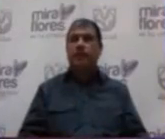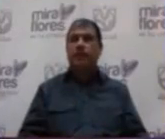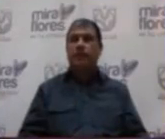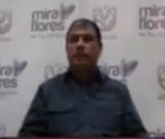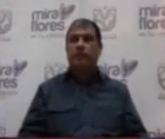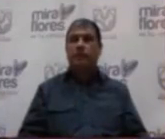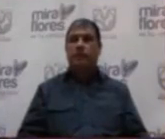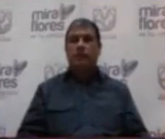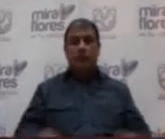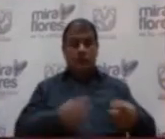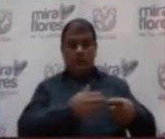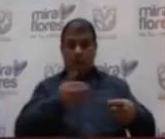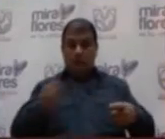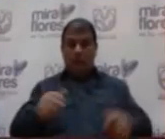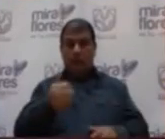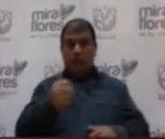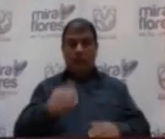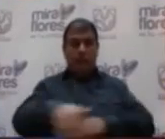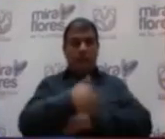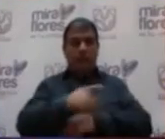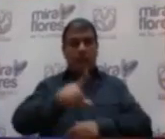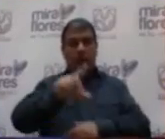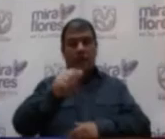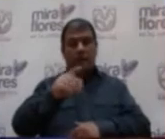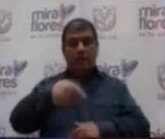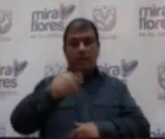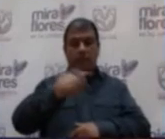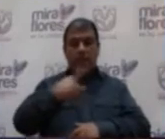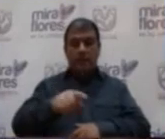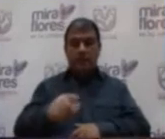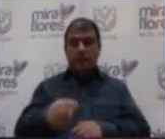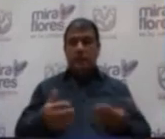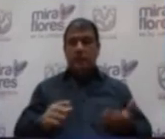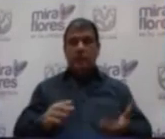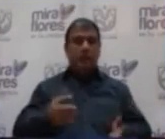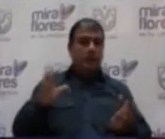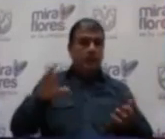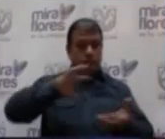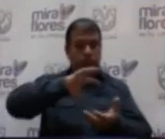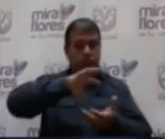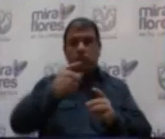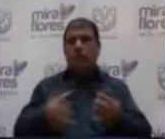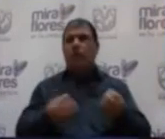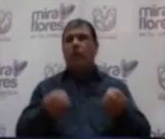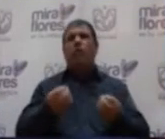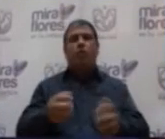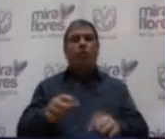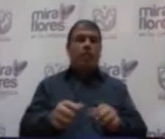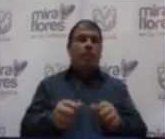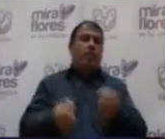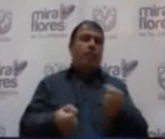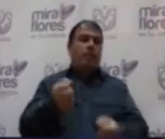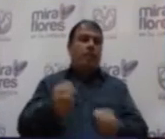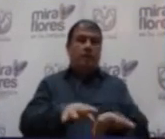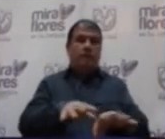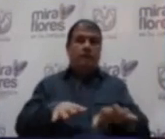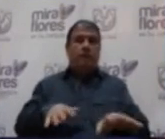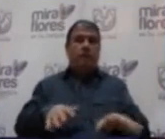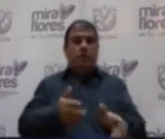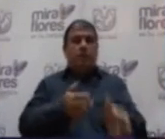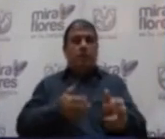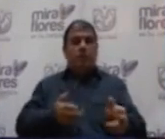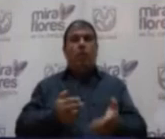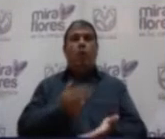En la cuadra 10 de la Avenida de la Paz, que es una avenida local, se ha complicado un poco el tráfico, el tránsito,